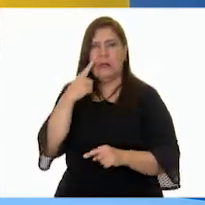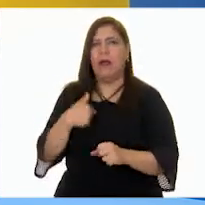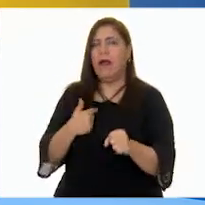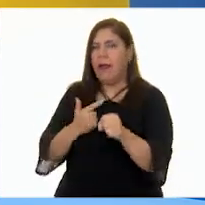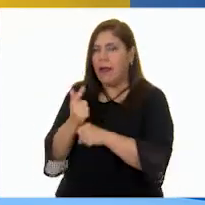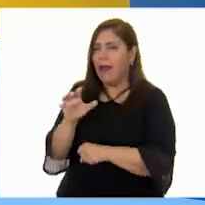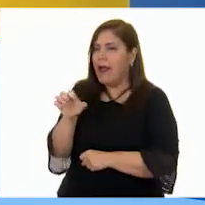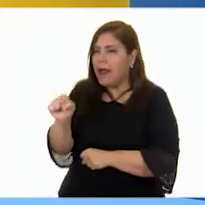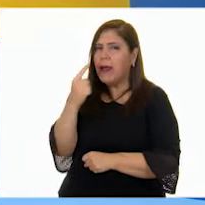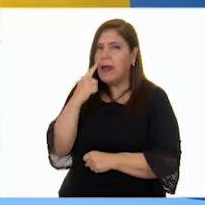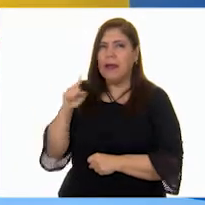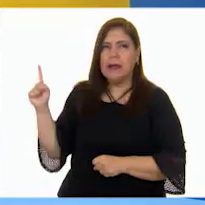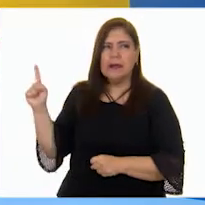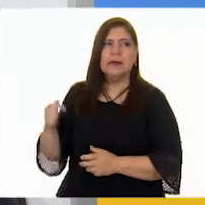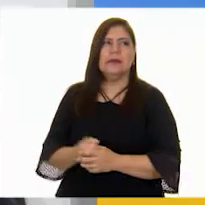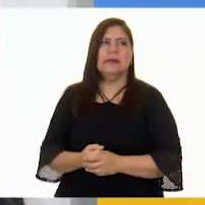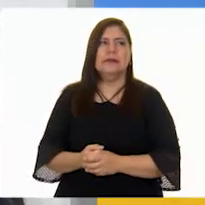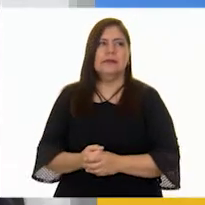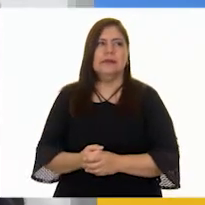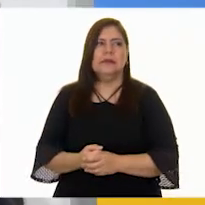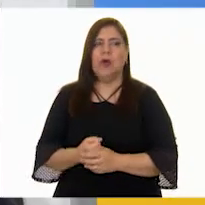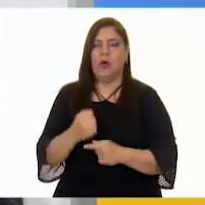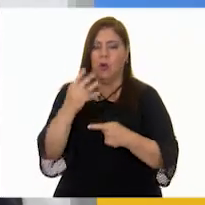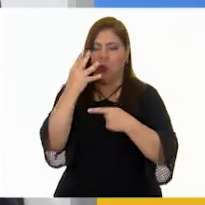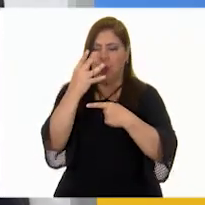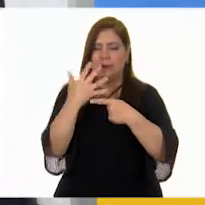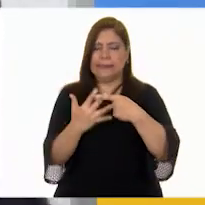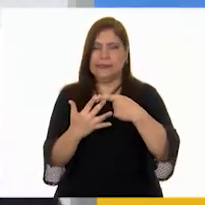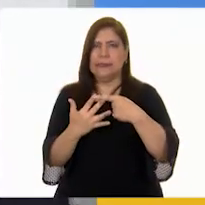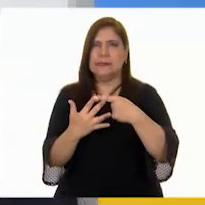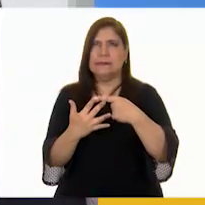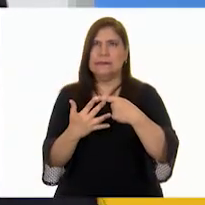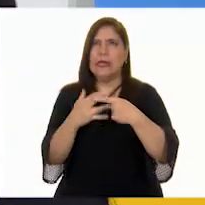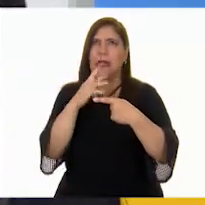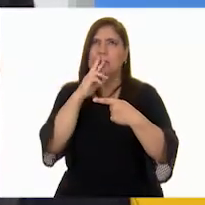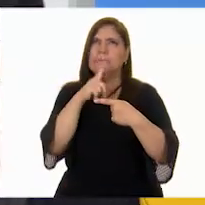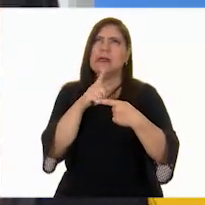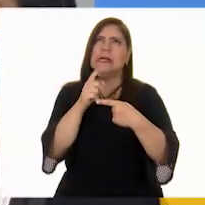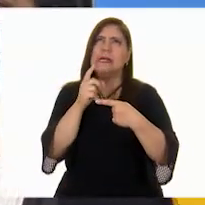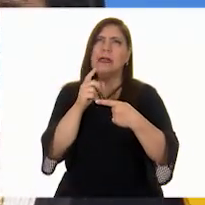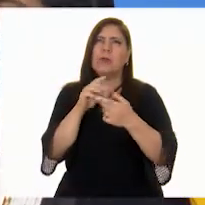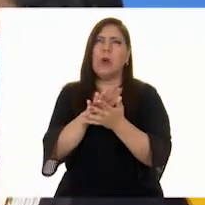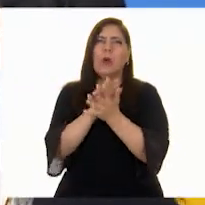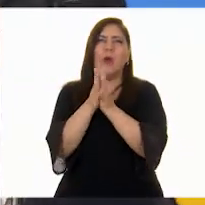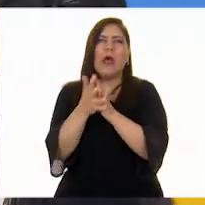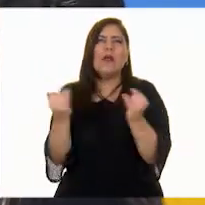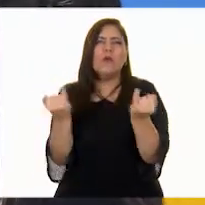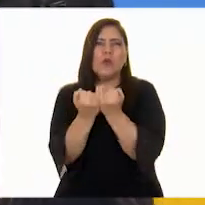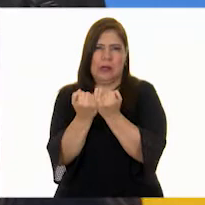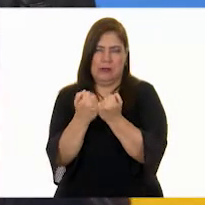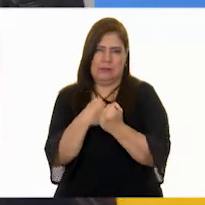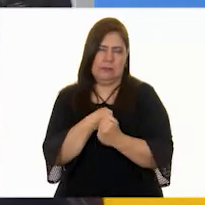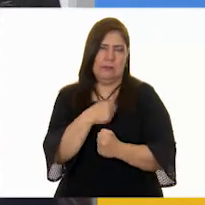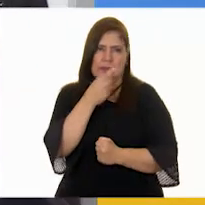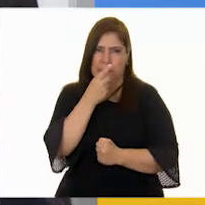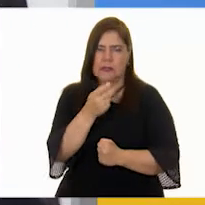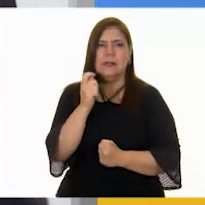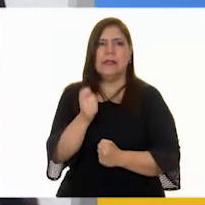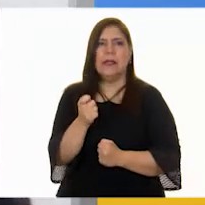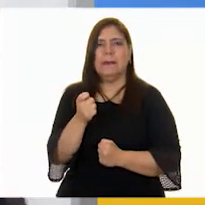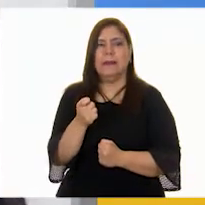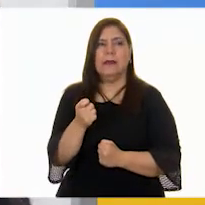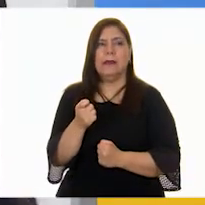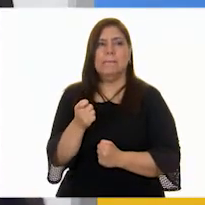que esto de 4/5 lo podía como igualar, por decirlo así. Entonces, la operación que hice